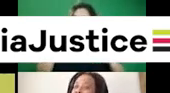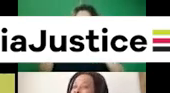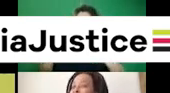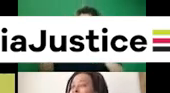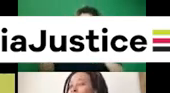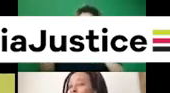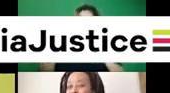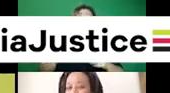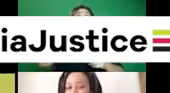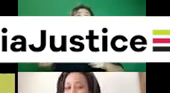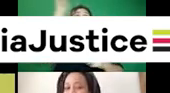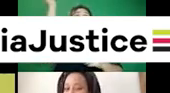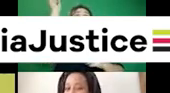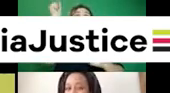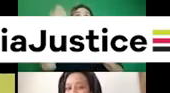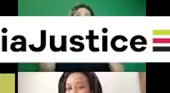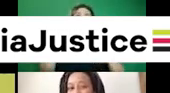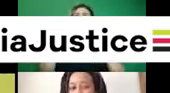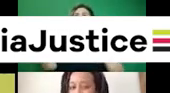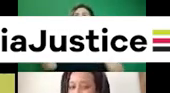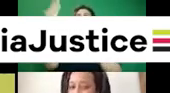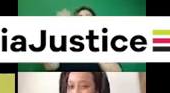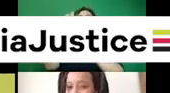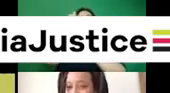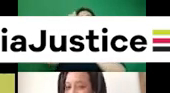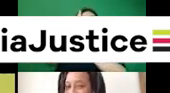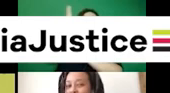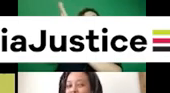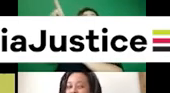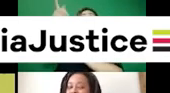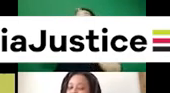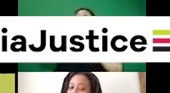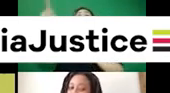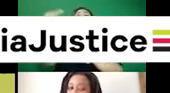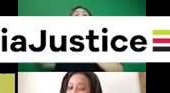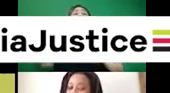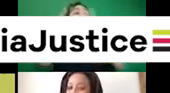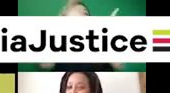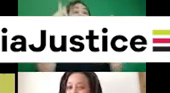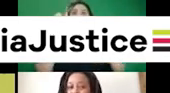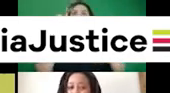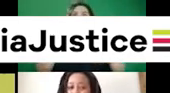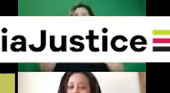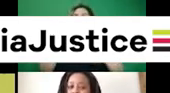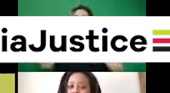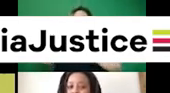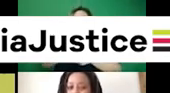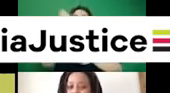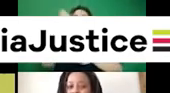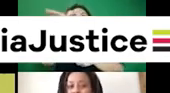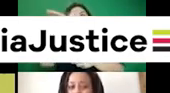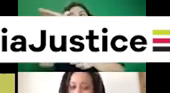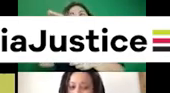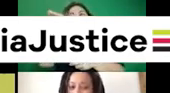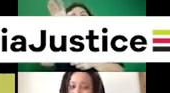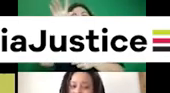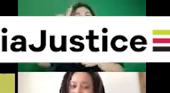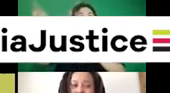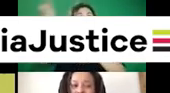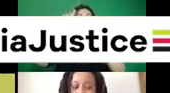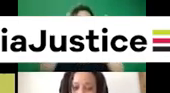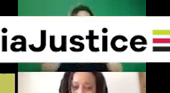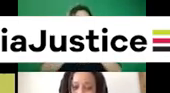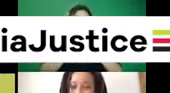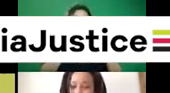comunidades negras en general las personas mayores se les da un nivel de respeto que puede ser